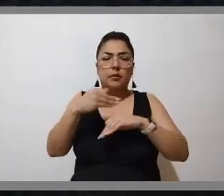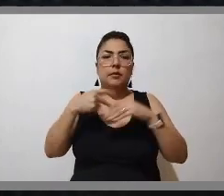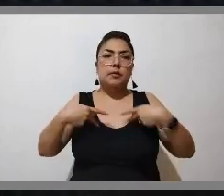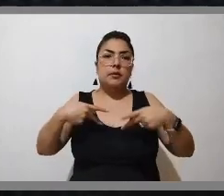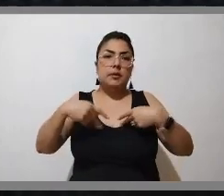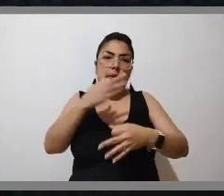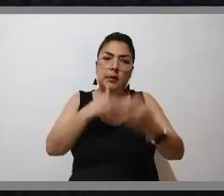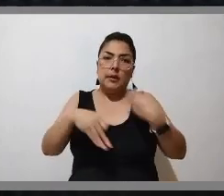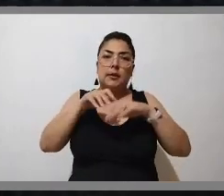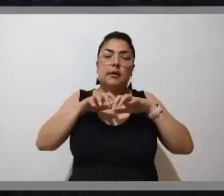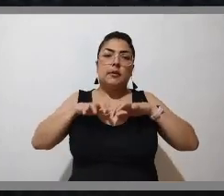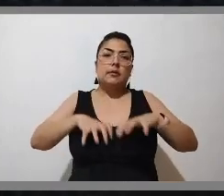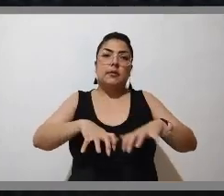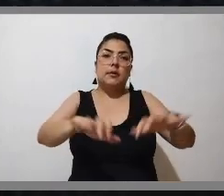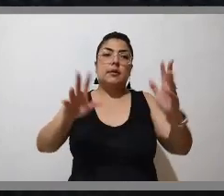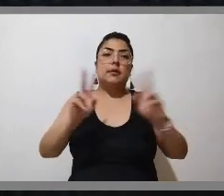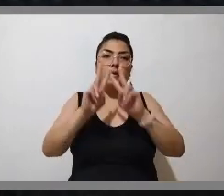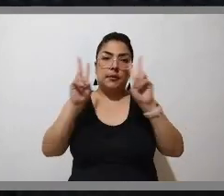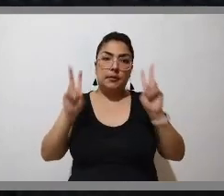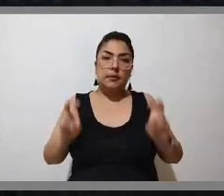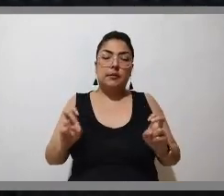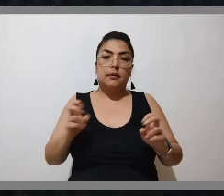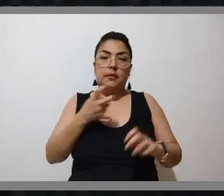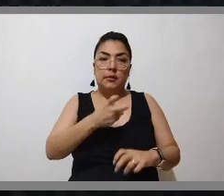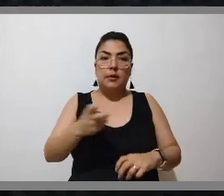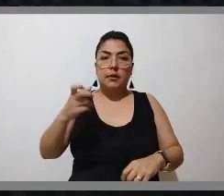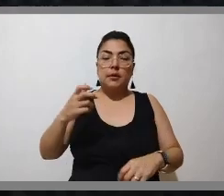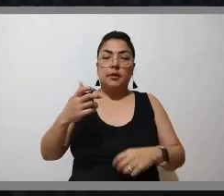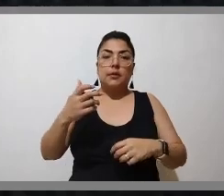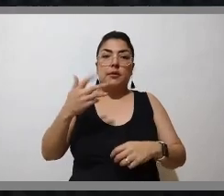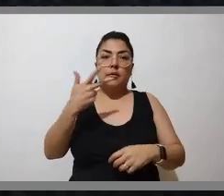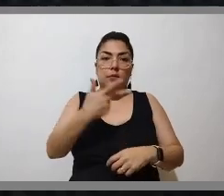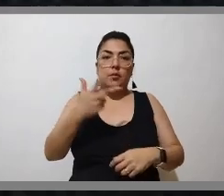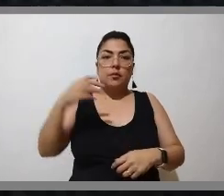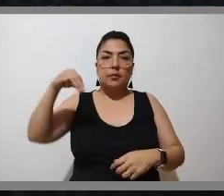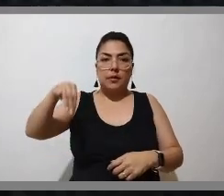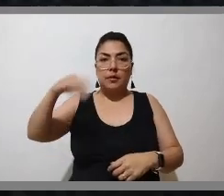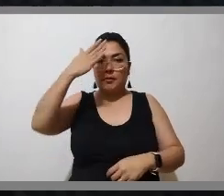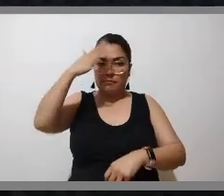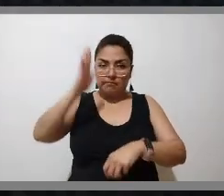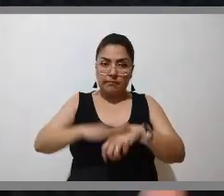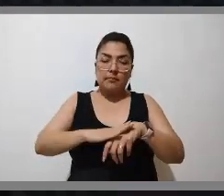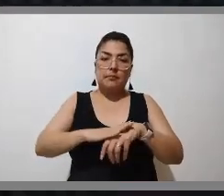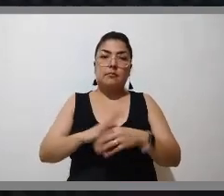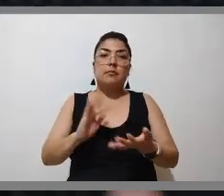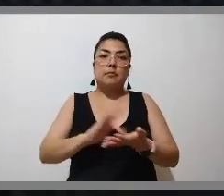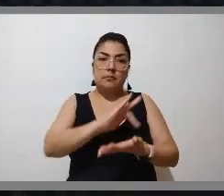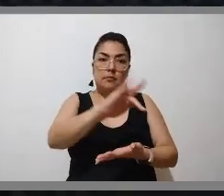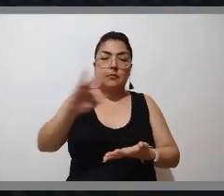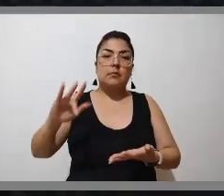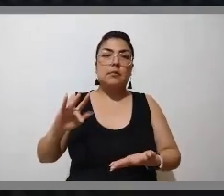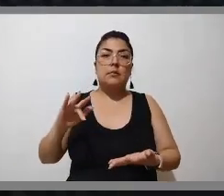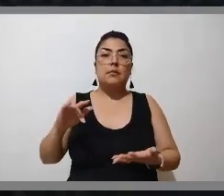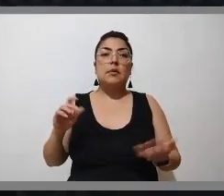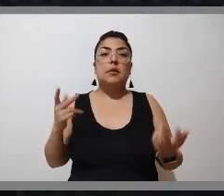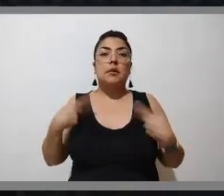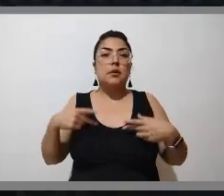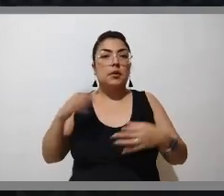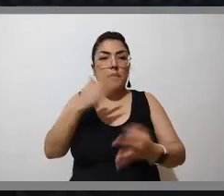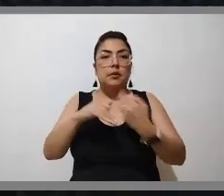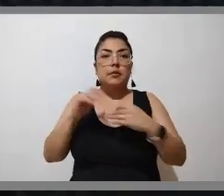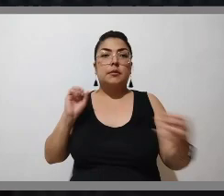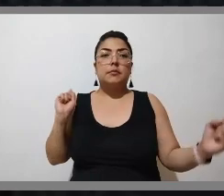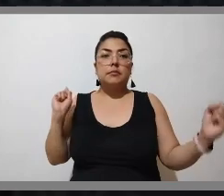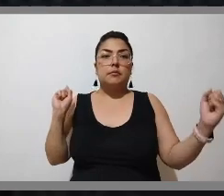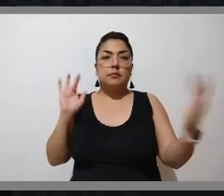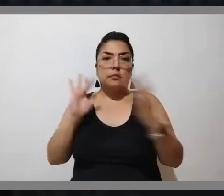para sensibilizar acerca de este tema y esta conmemoración del 8M. Pues muchas gracias por sintonizarnos a toda la